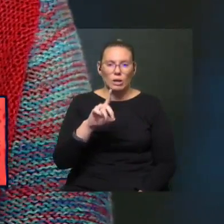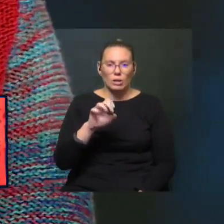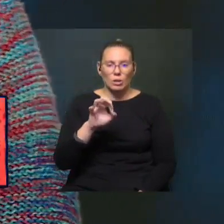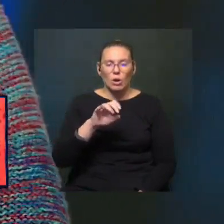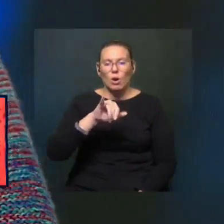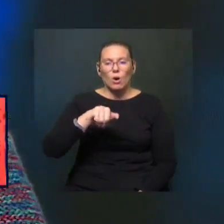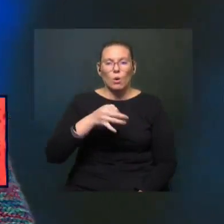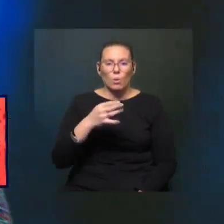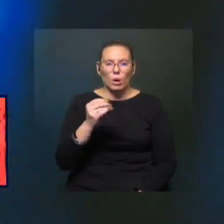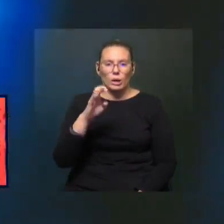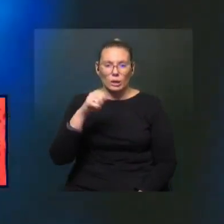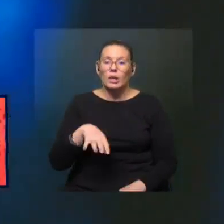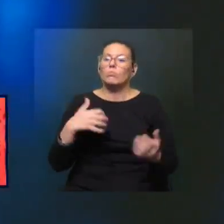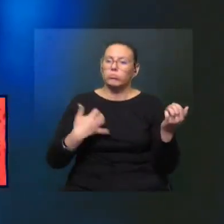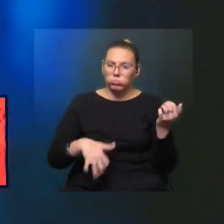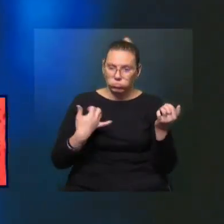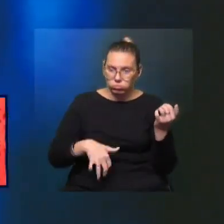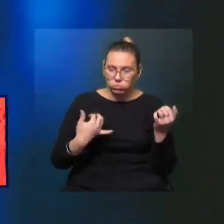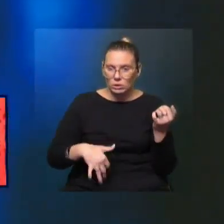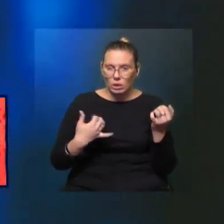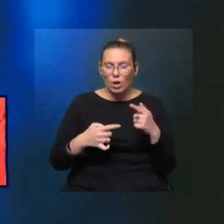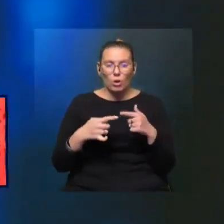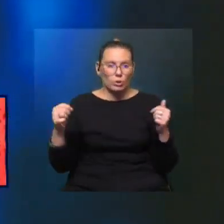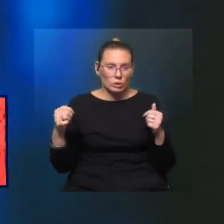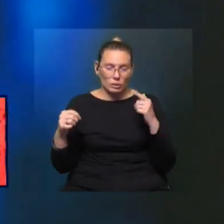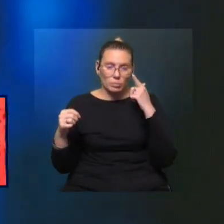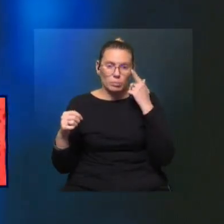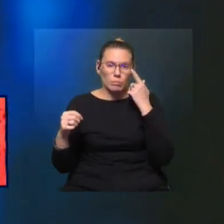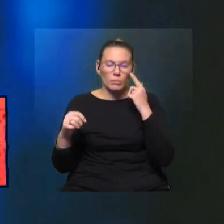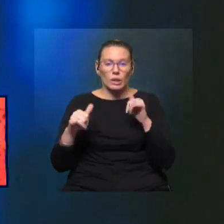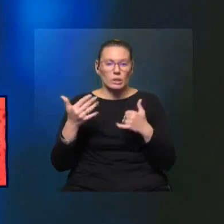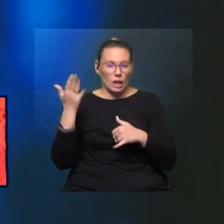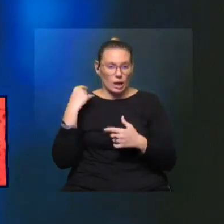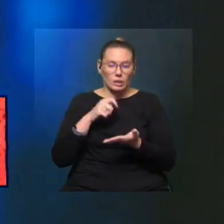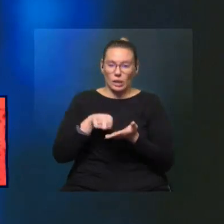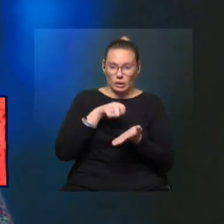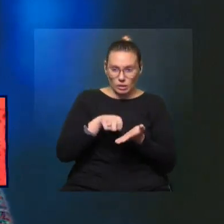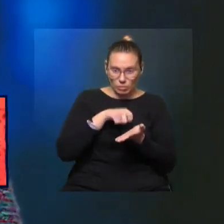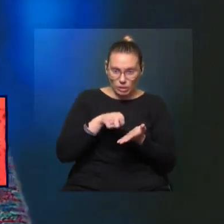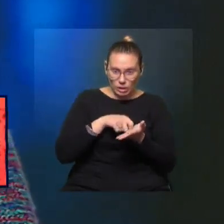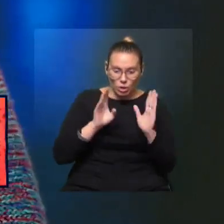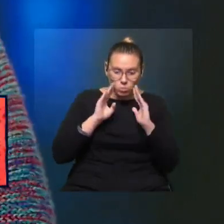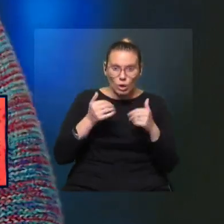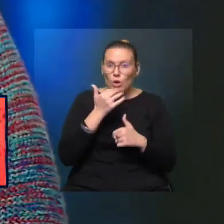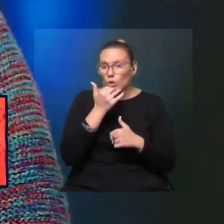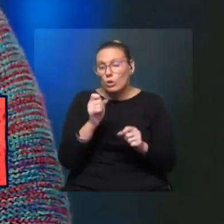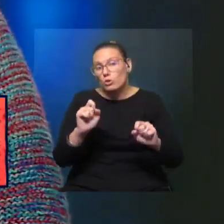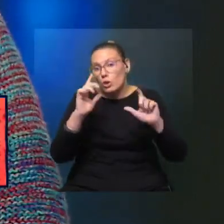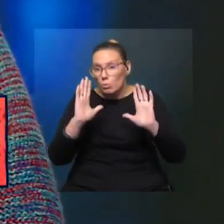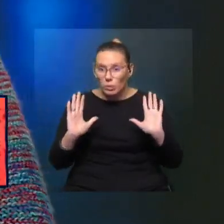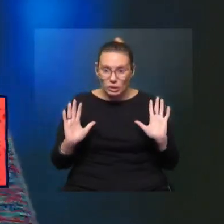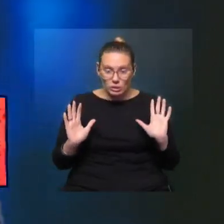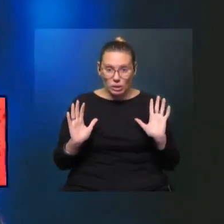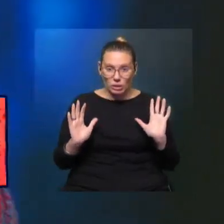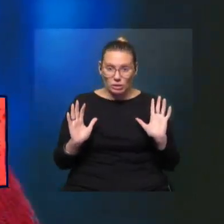vivo este improvisando y tocando parte de lo que de lo que ya compusieron no sé estuvo una sorpresa porque